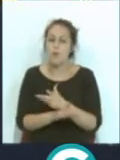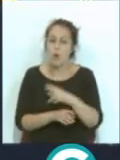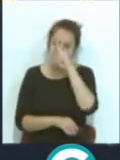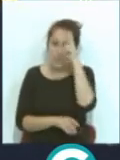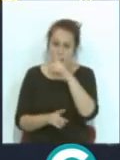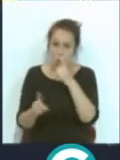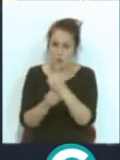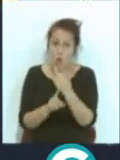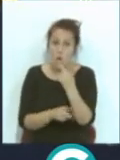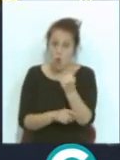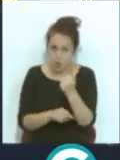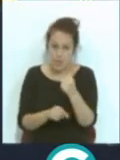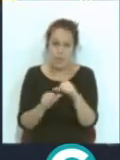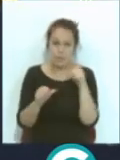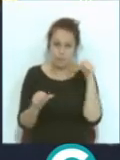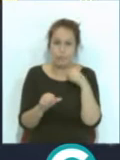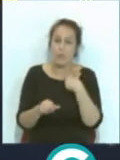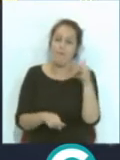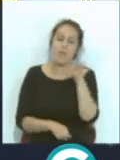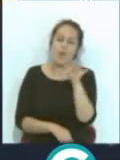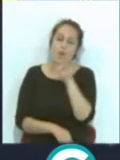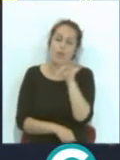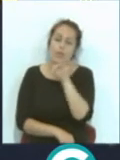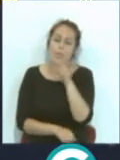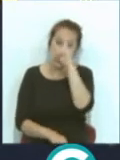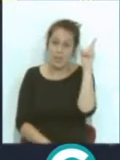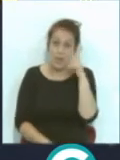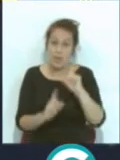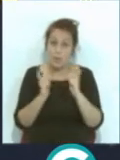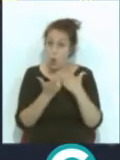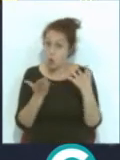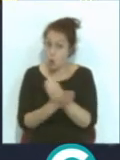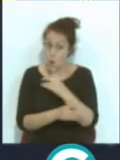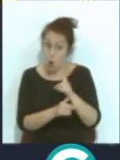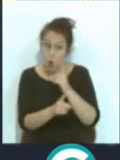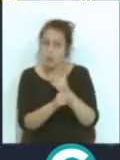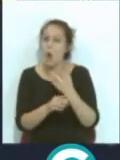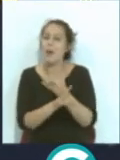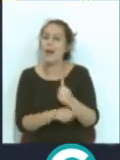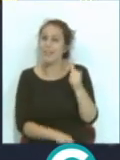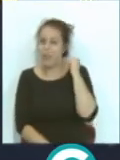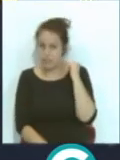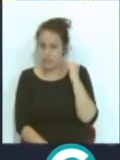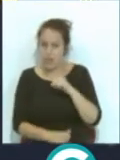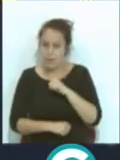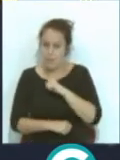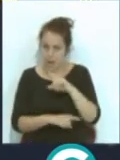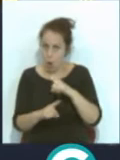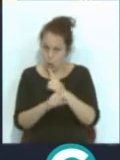llevo 2 días viendo vídeos del Madrid. A todos los equipos que veo jugar contra el Madrid juegan atrás. Le esperan y a la